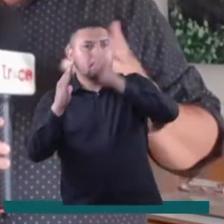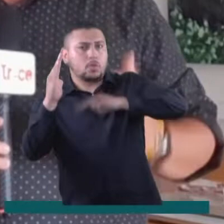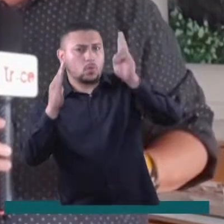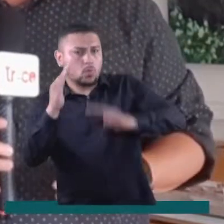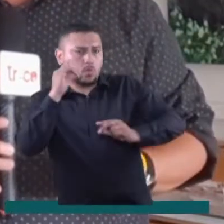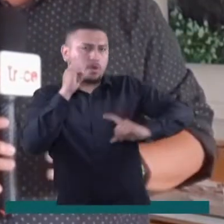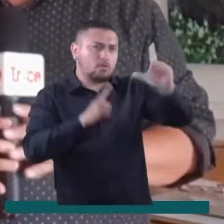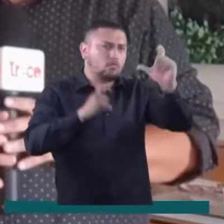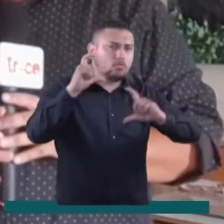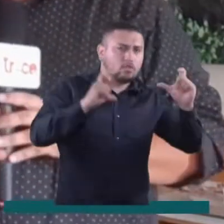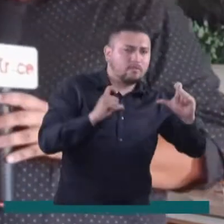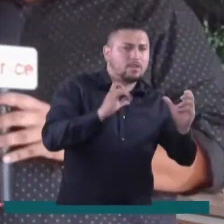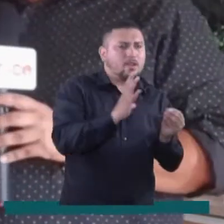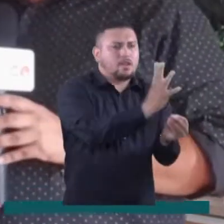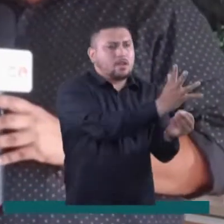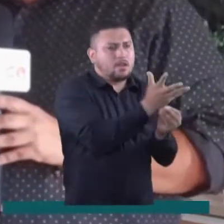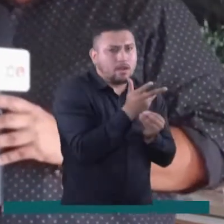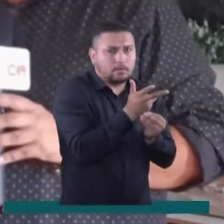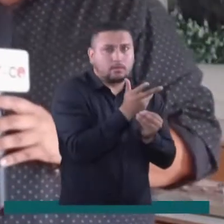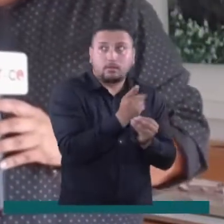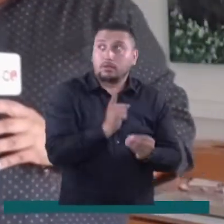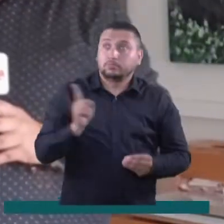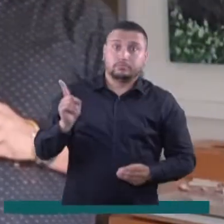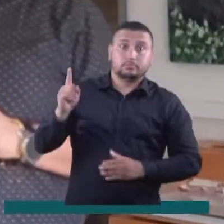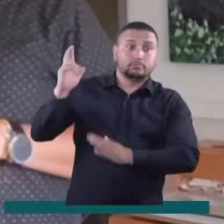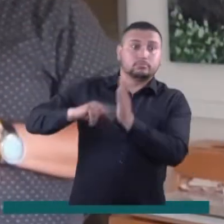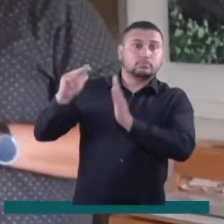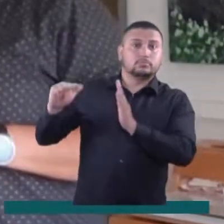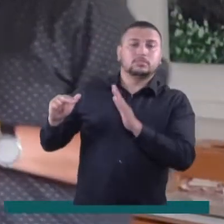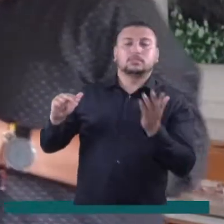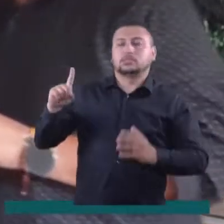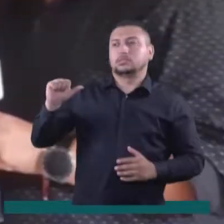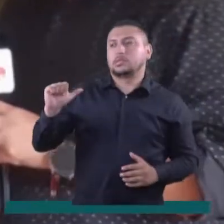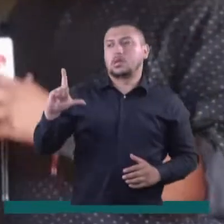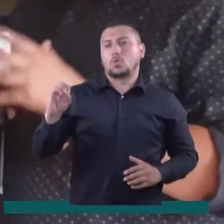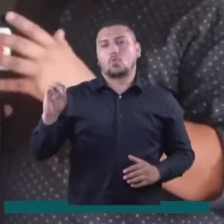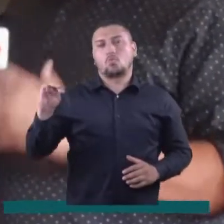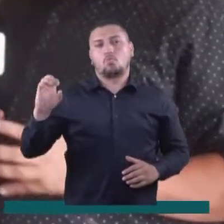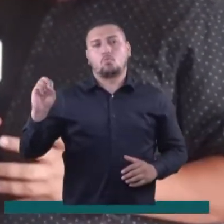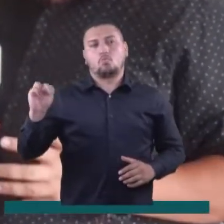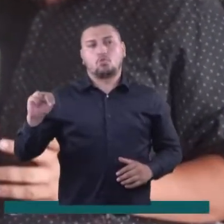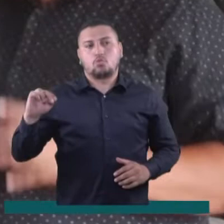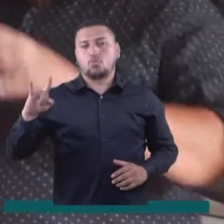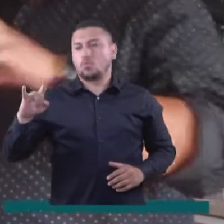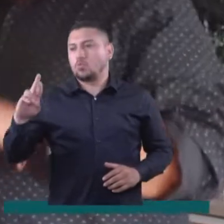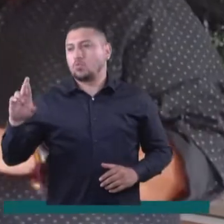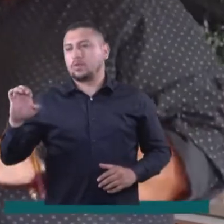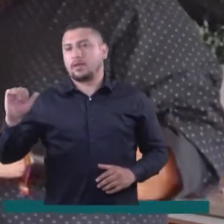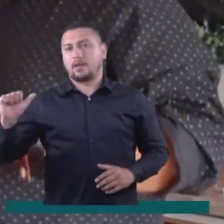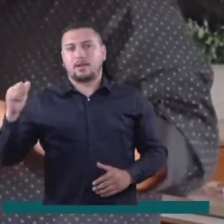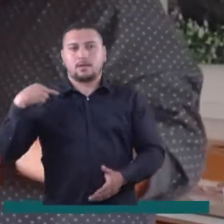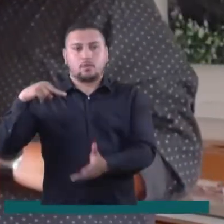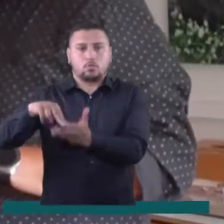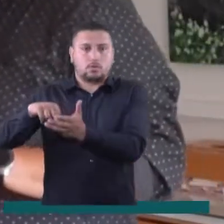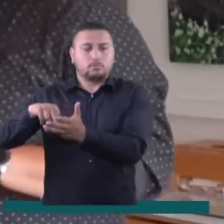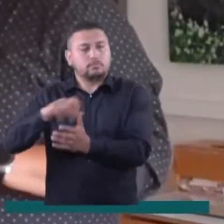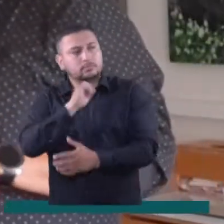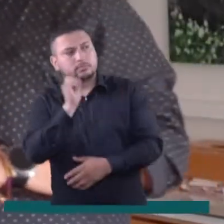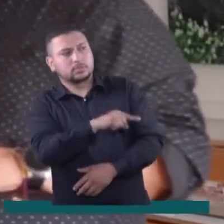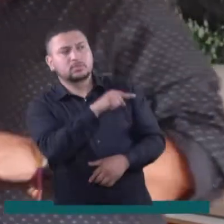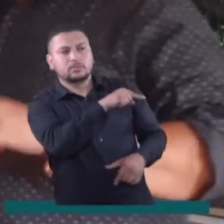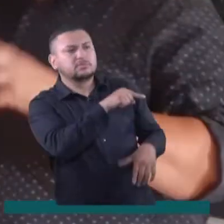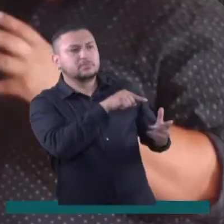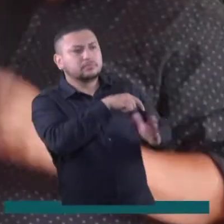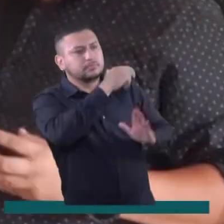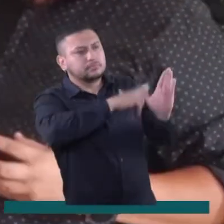fotografía, artesanías, pinturas como esta, del pintor Salomón Urrea. ¿Cuál es la principal atracción de sus